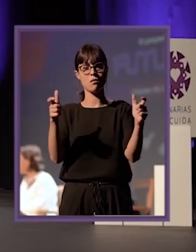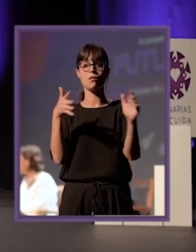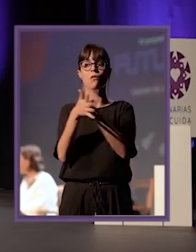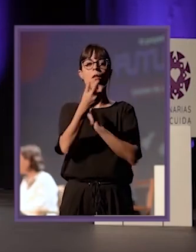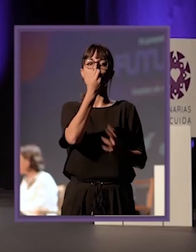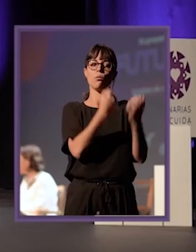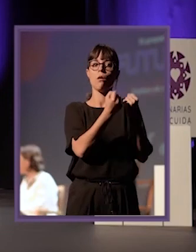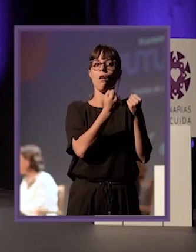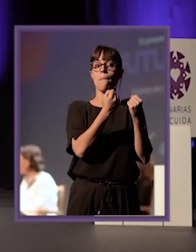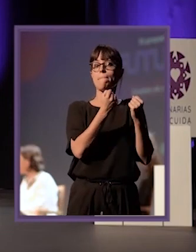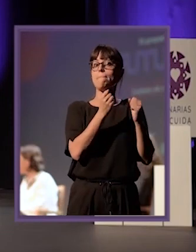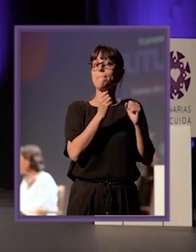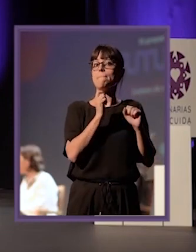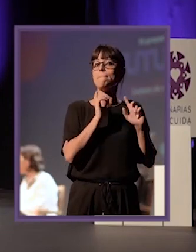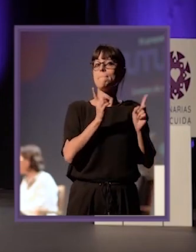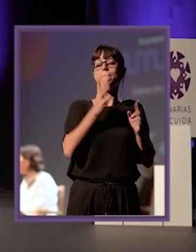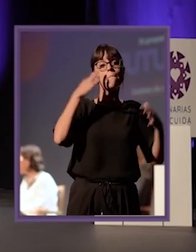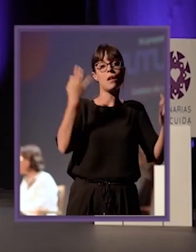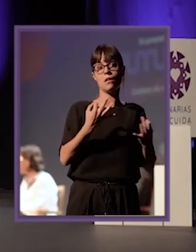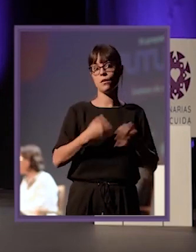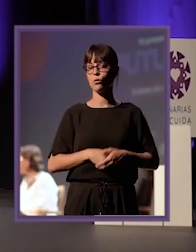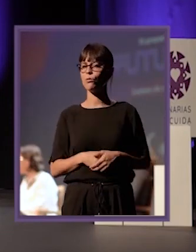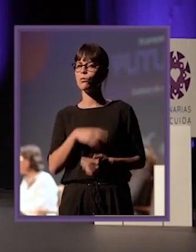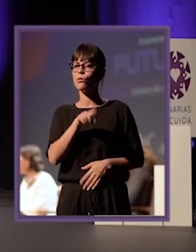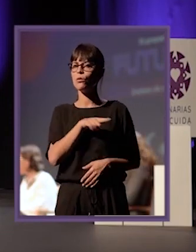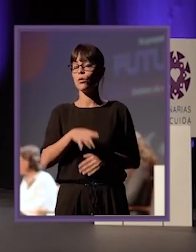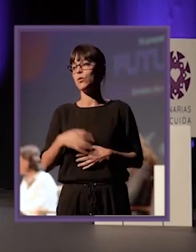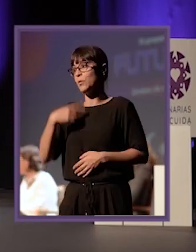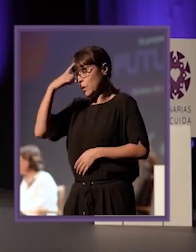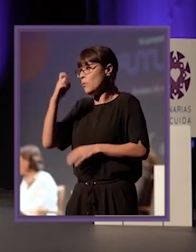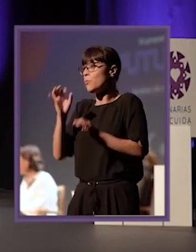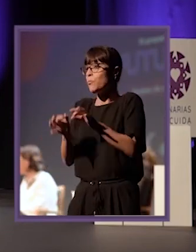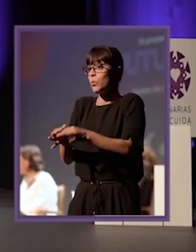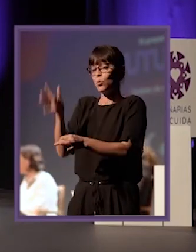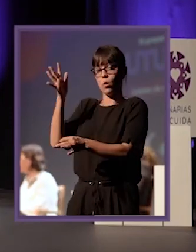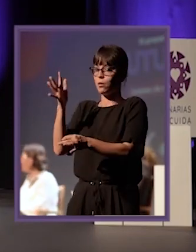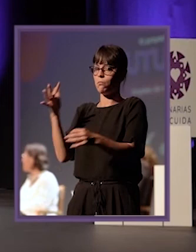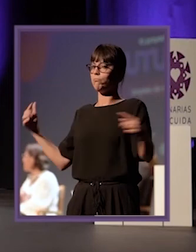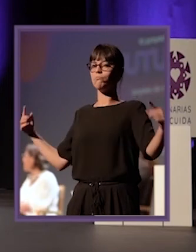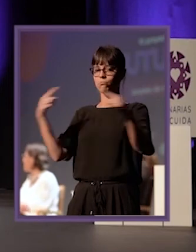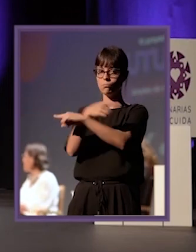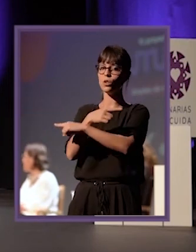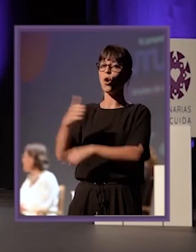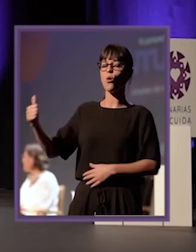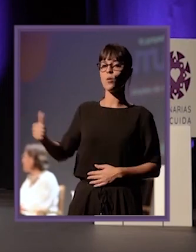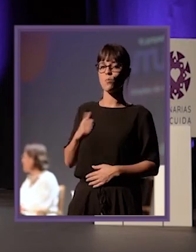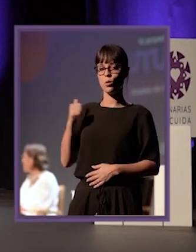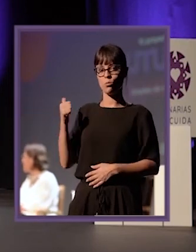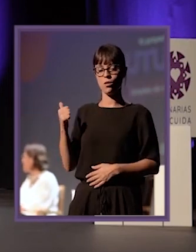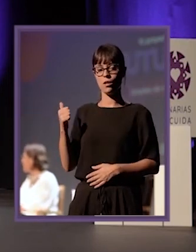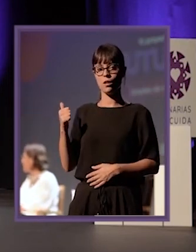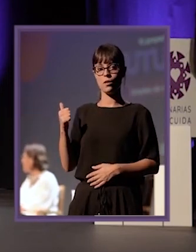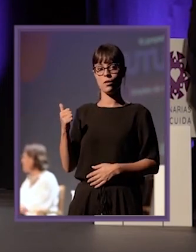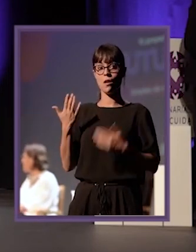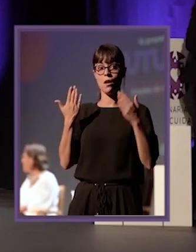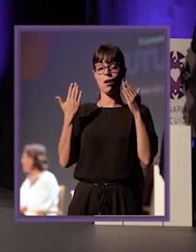economía, consejera? Creo que afortunadamente todo lo contrario. Es una oportunidad, aunque hay muchas voces